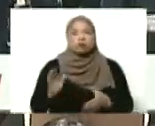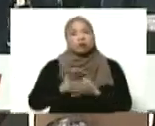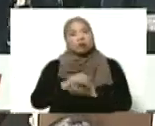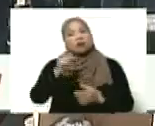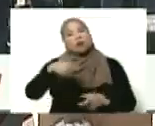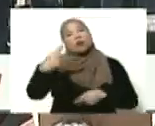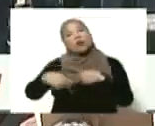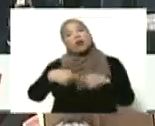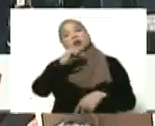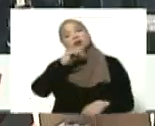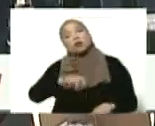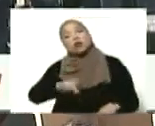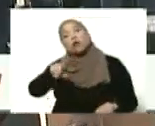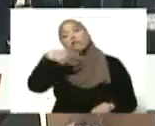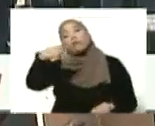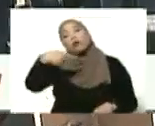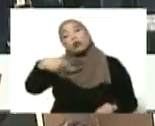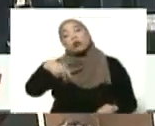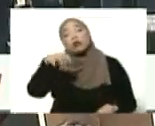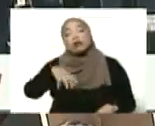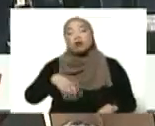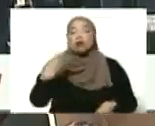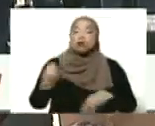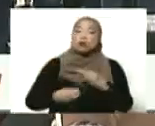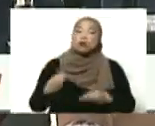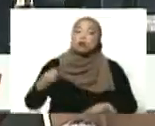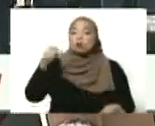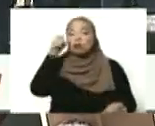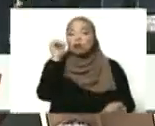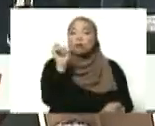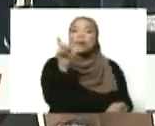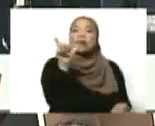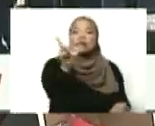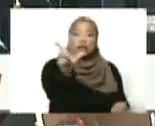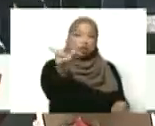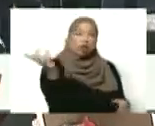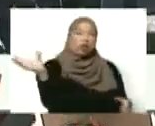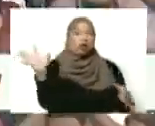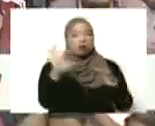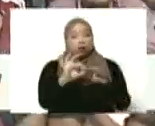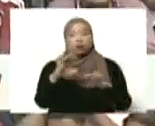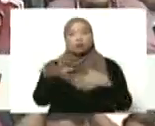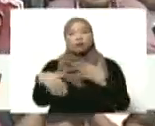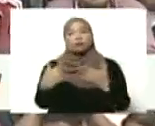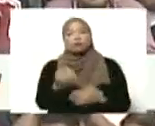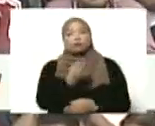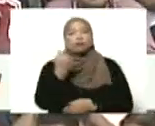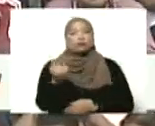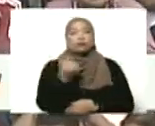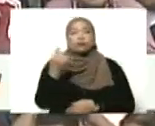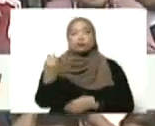es parte de la historia política de este país. Lo que está haciendo el Partido Socialista Unido de Venezuela, solo lo puede hacer el